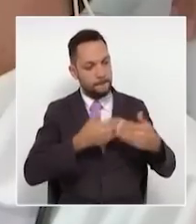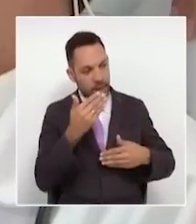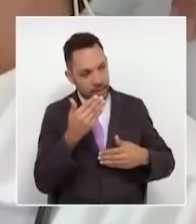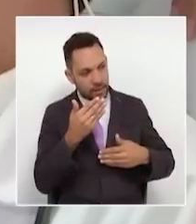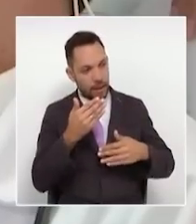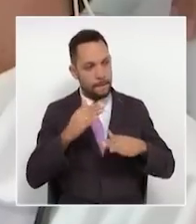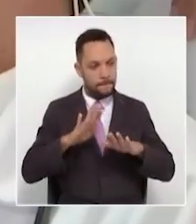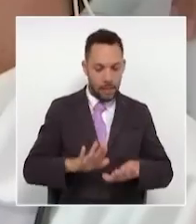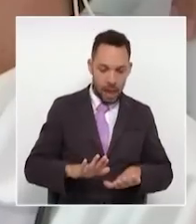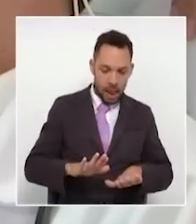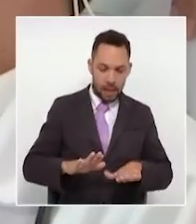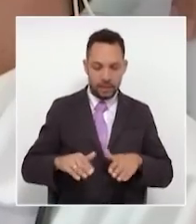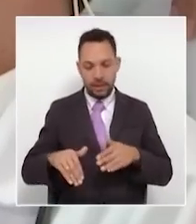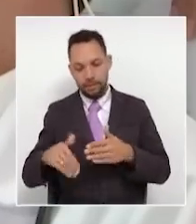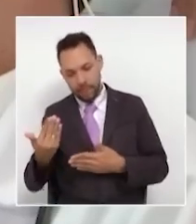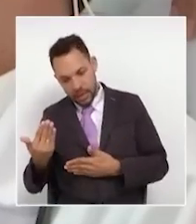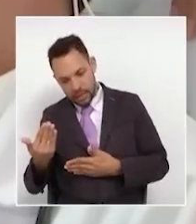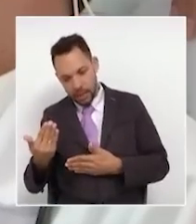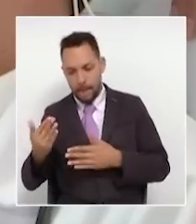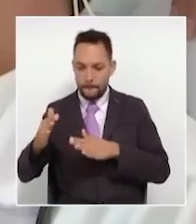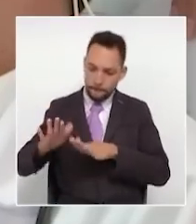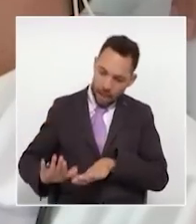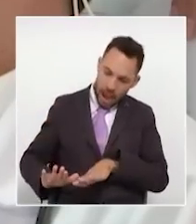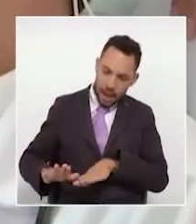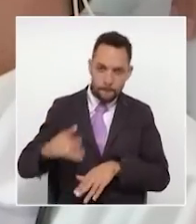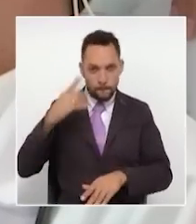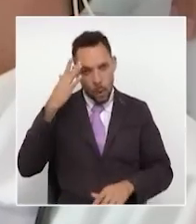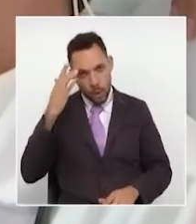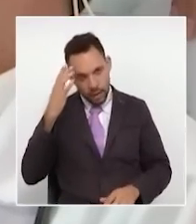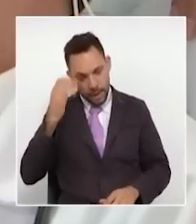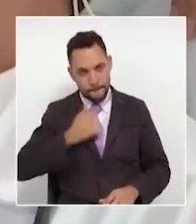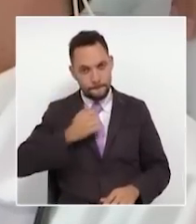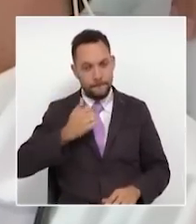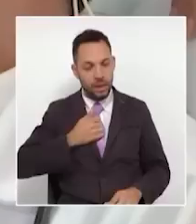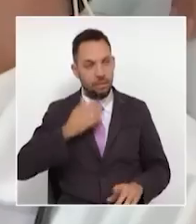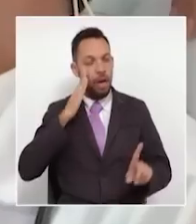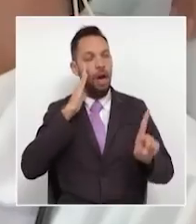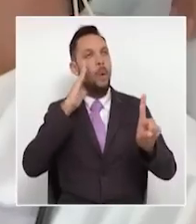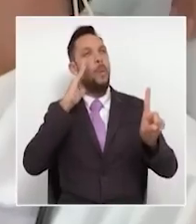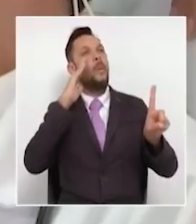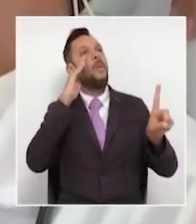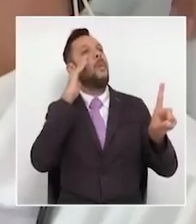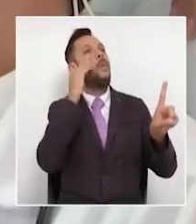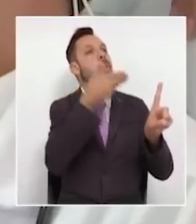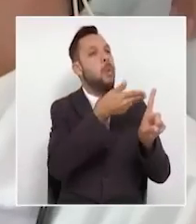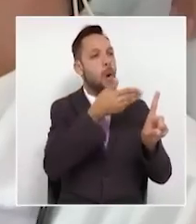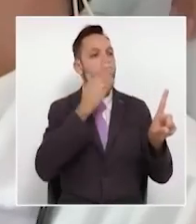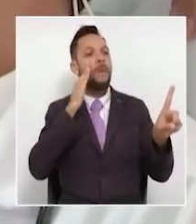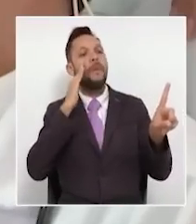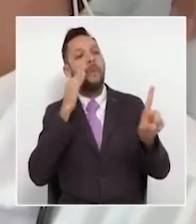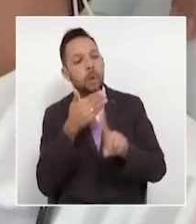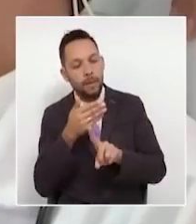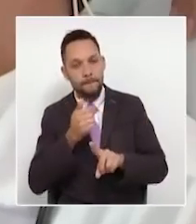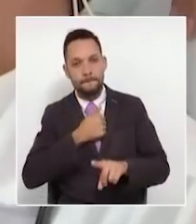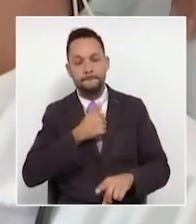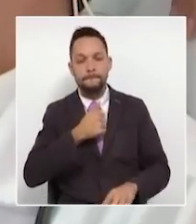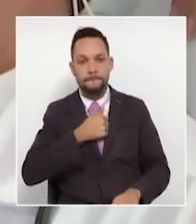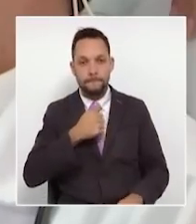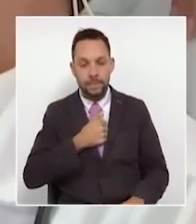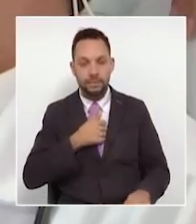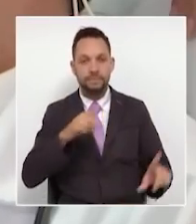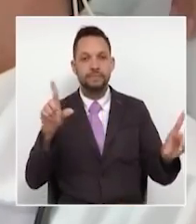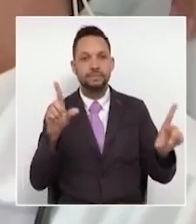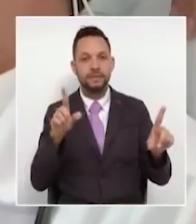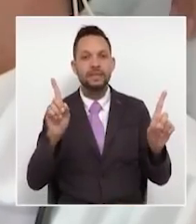paciente en determinado pues momento de la sesión debe estar mirando la pantalla también cuando unos